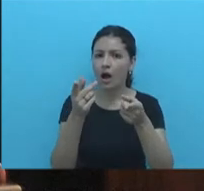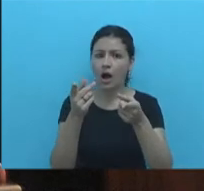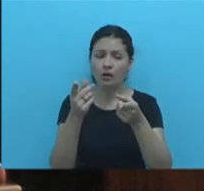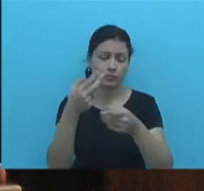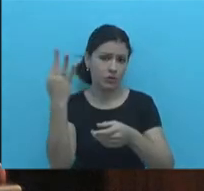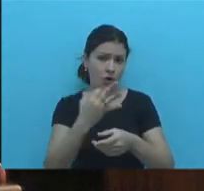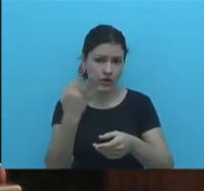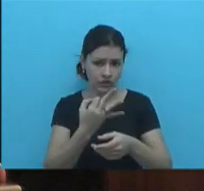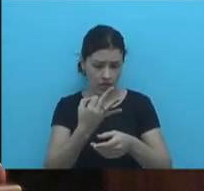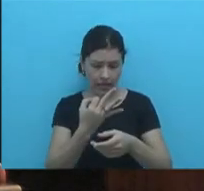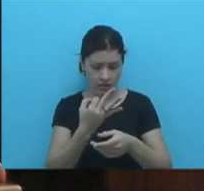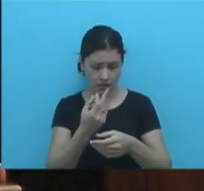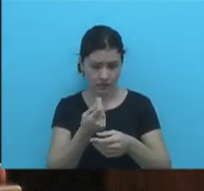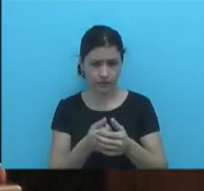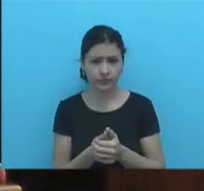estudiantes, así sería.